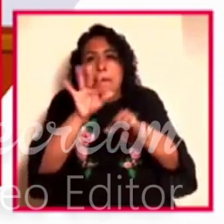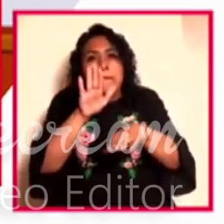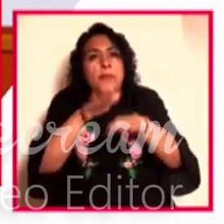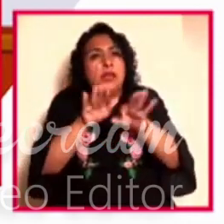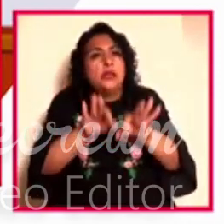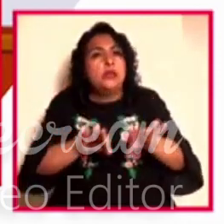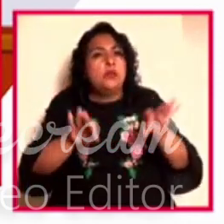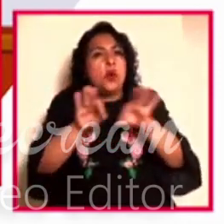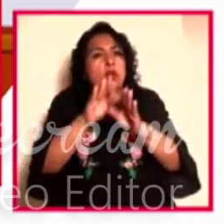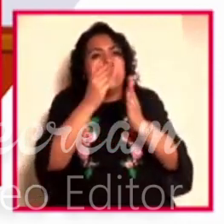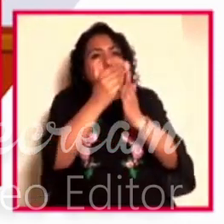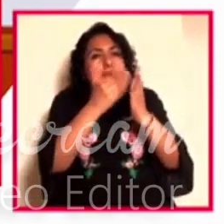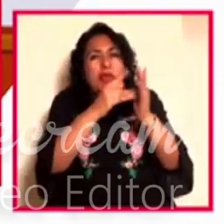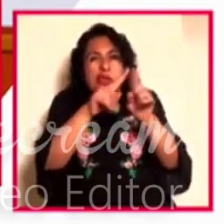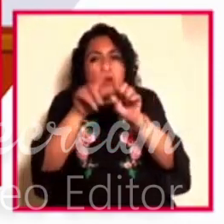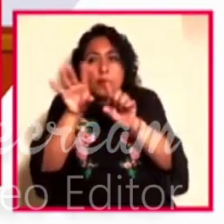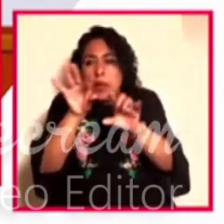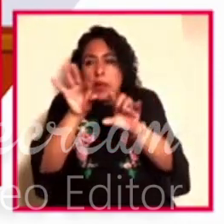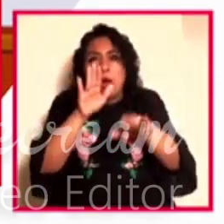repertorio.